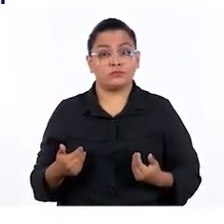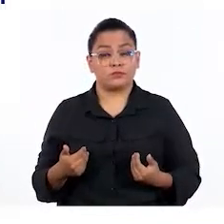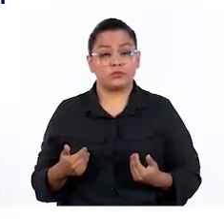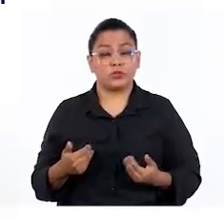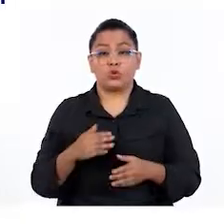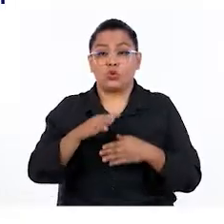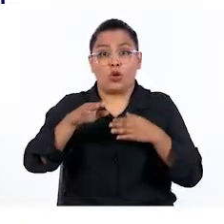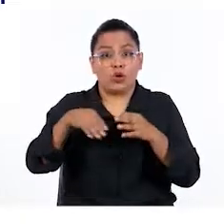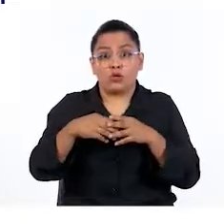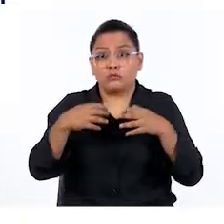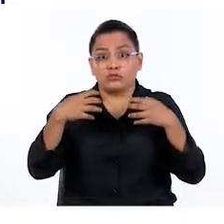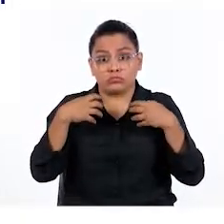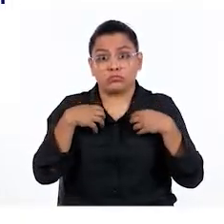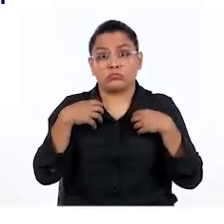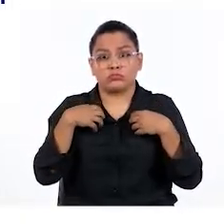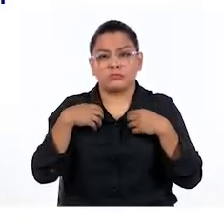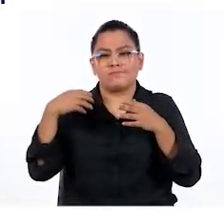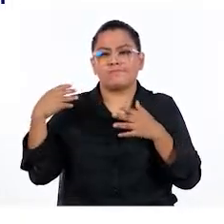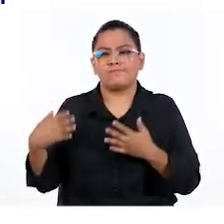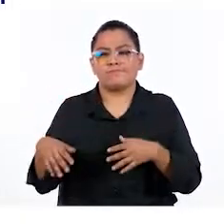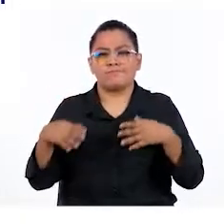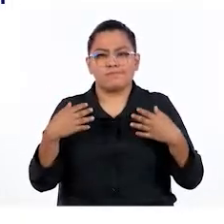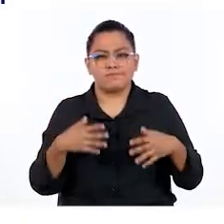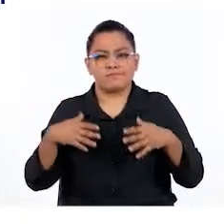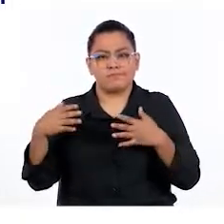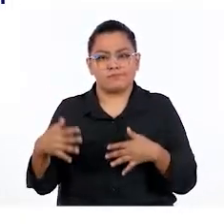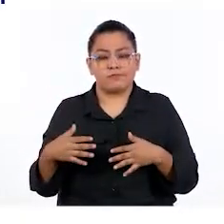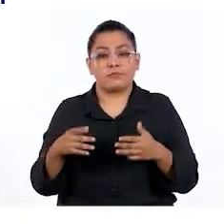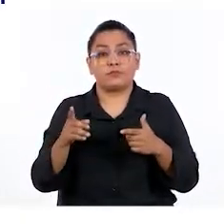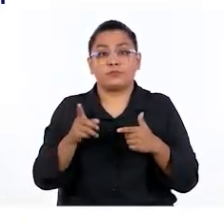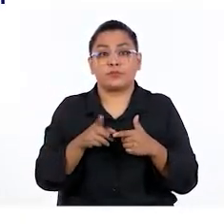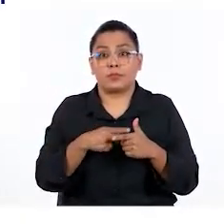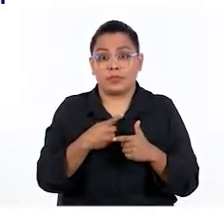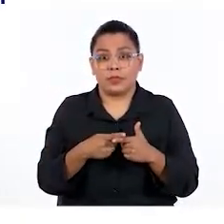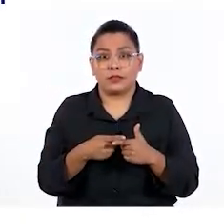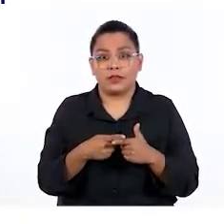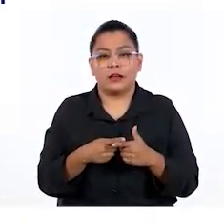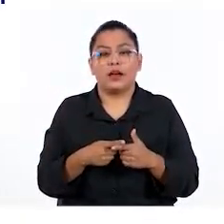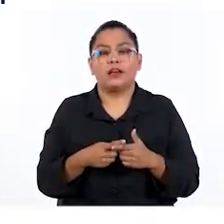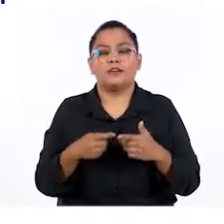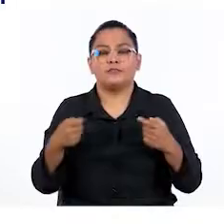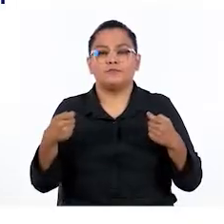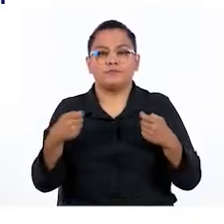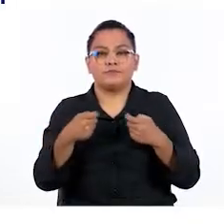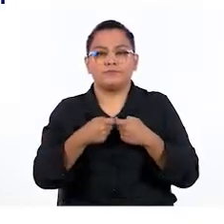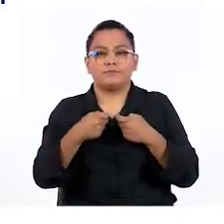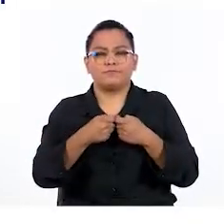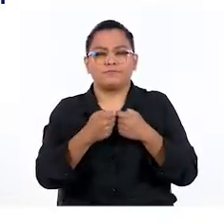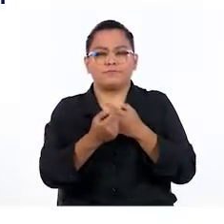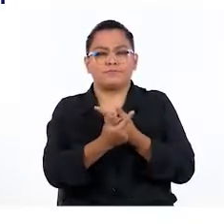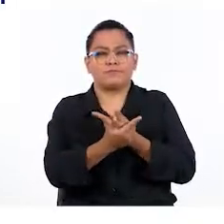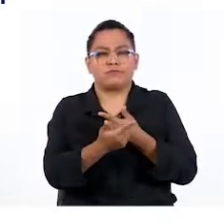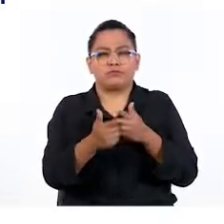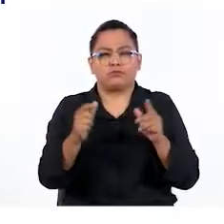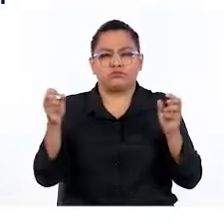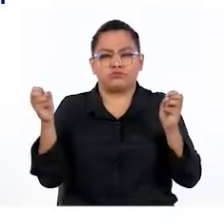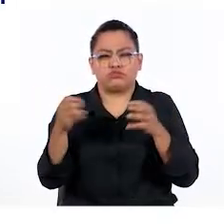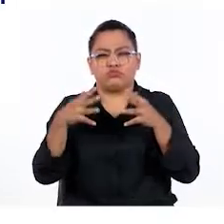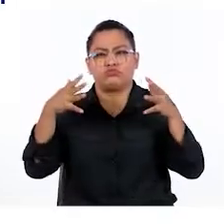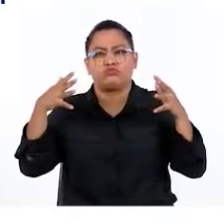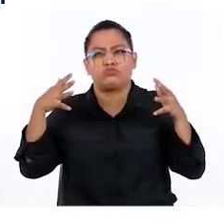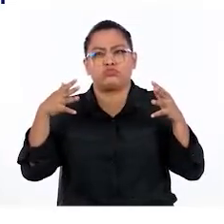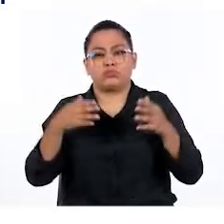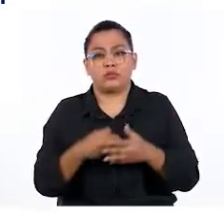organismos vivos, y todas nuestras actividades. Entonces, esta es la energía liberada de esa explosión